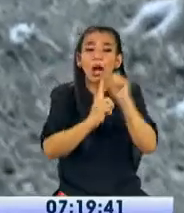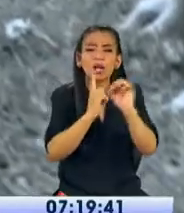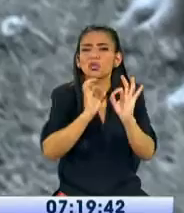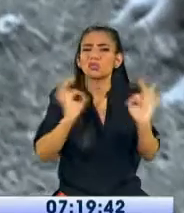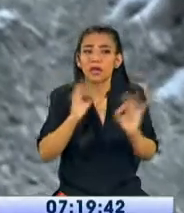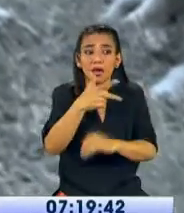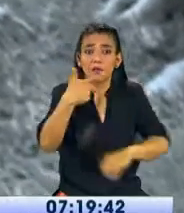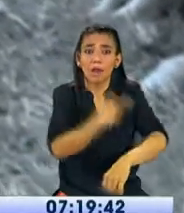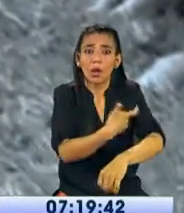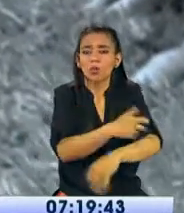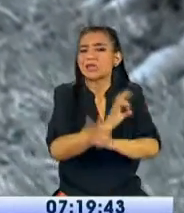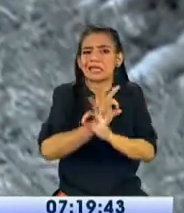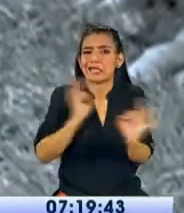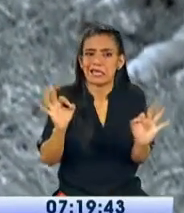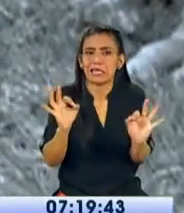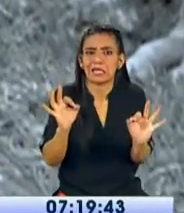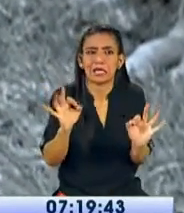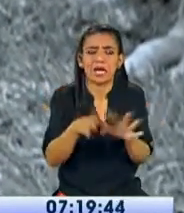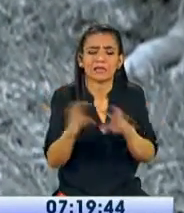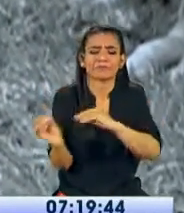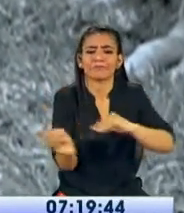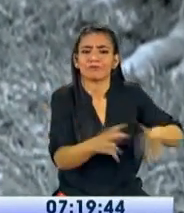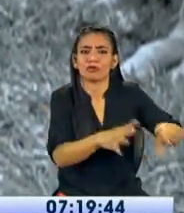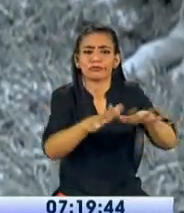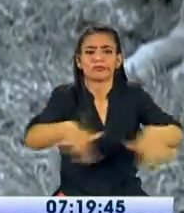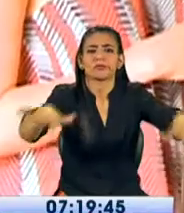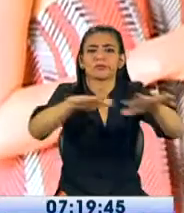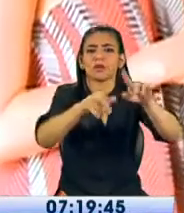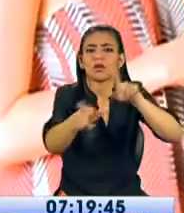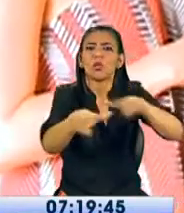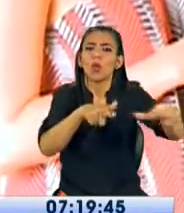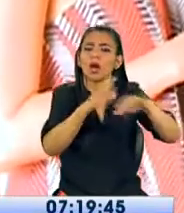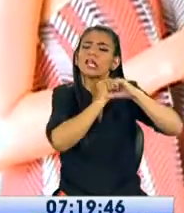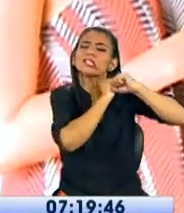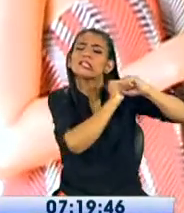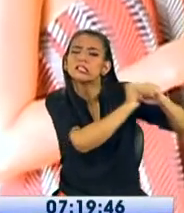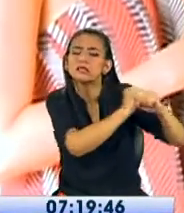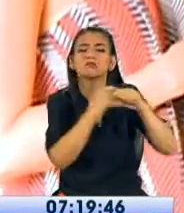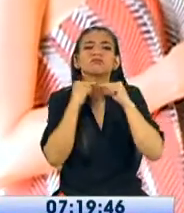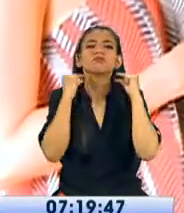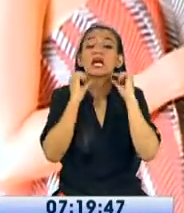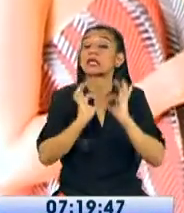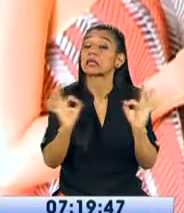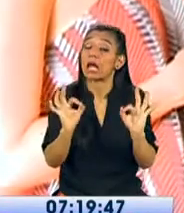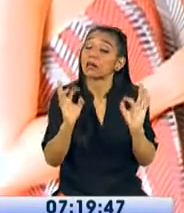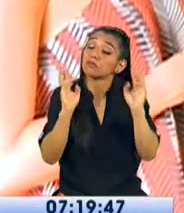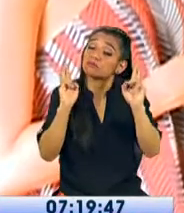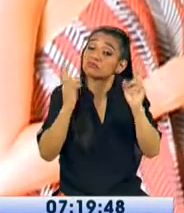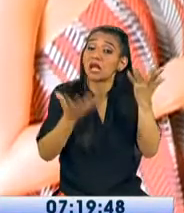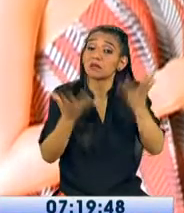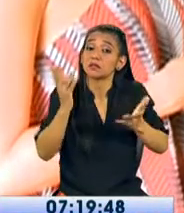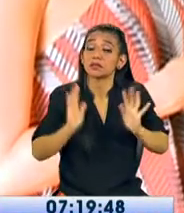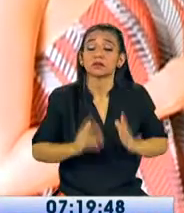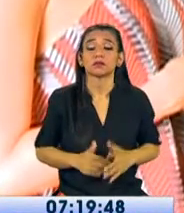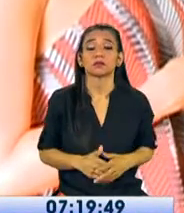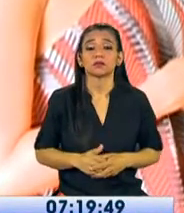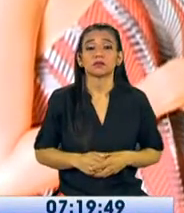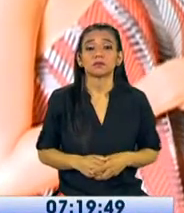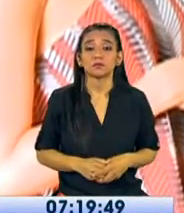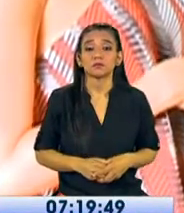tenía sus vacunas. Permanecía en un espacio inadecuado y no contaba con un collar. En Quito informó Paola Hurtado.